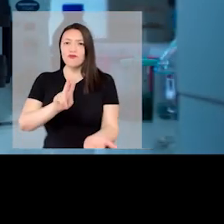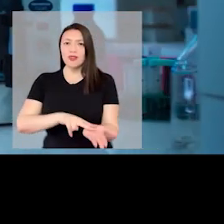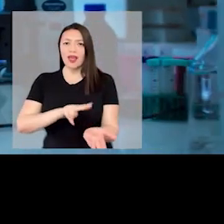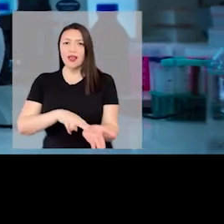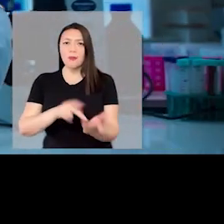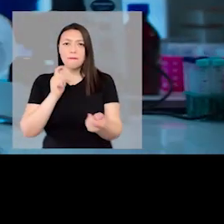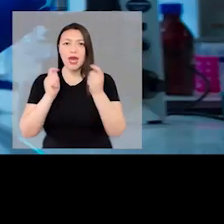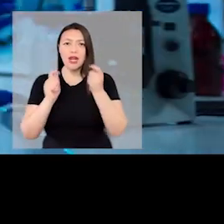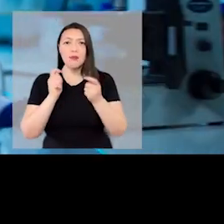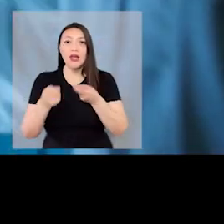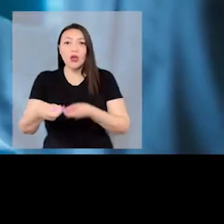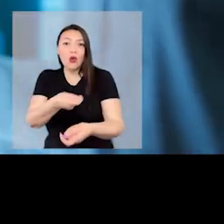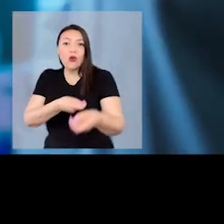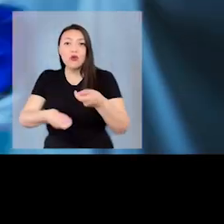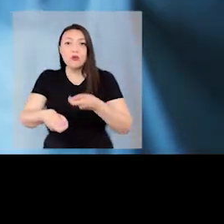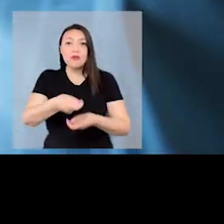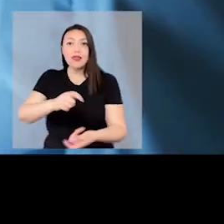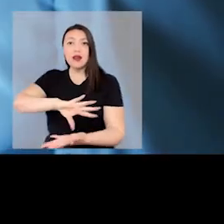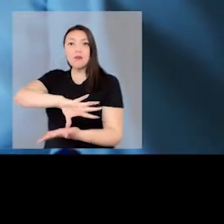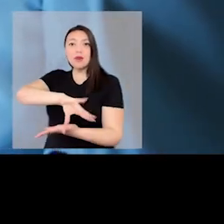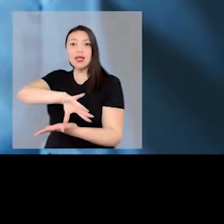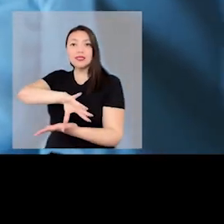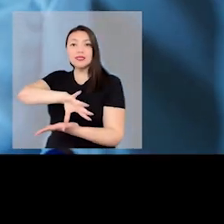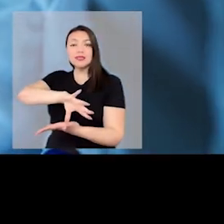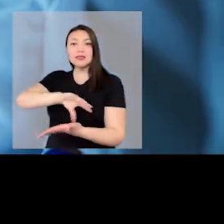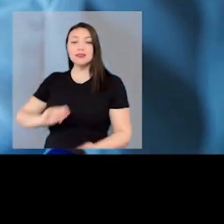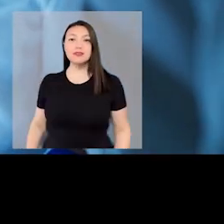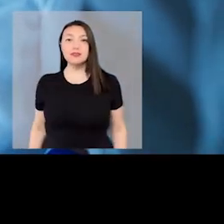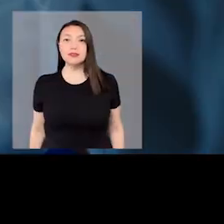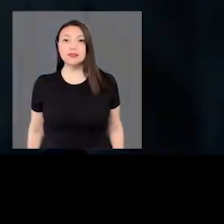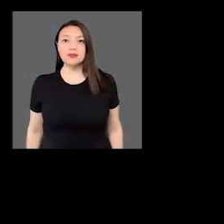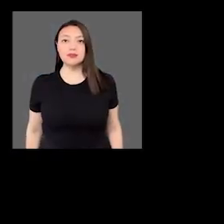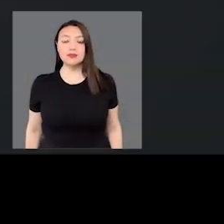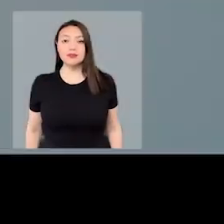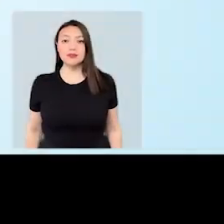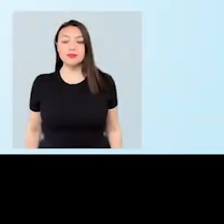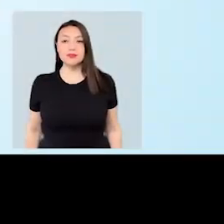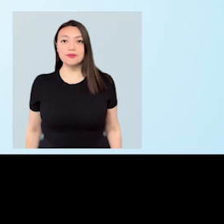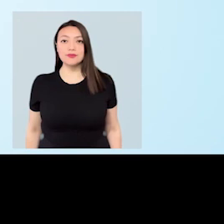Un verdadero peligro para la economía del país.